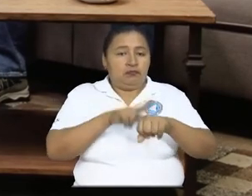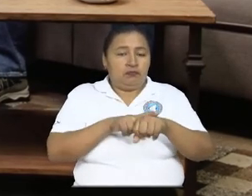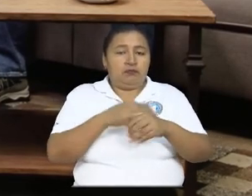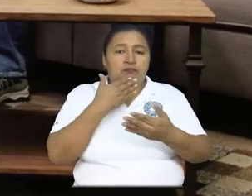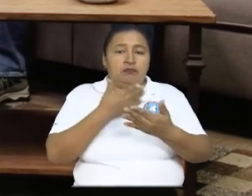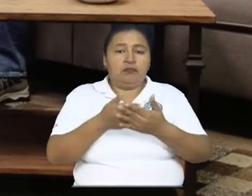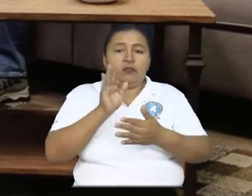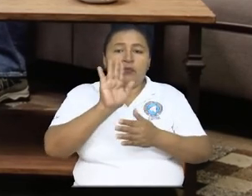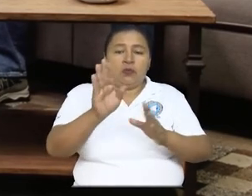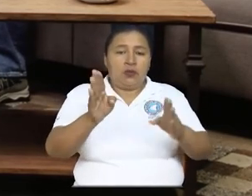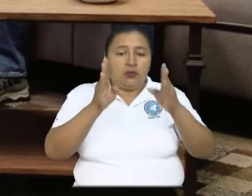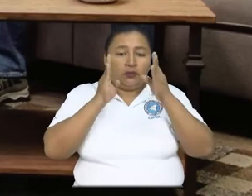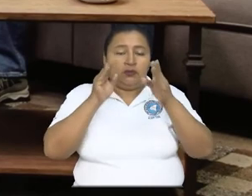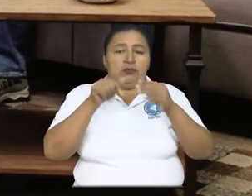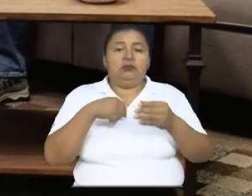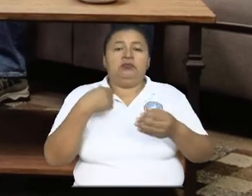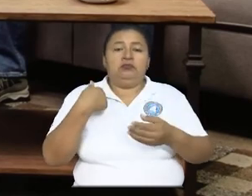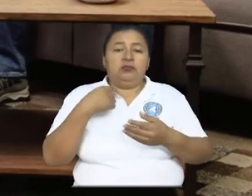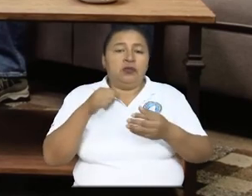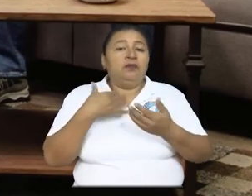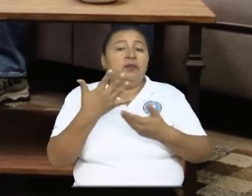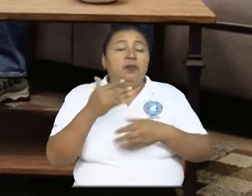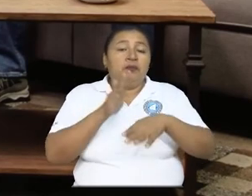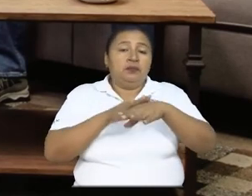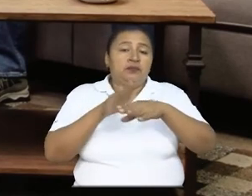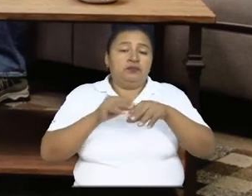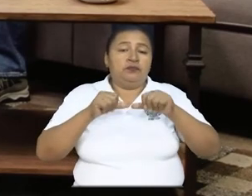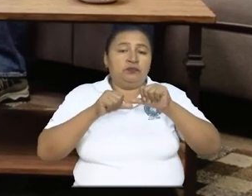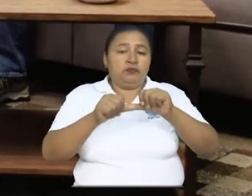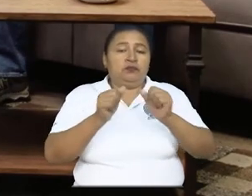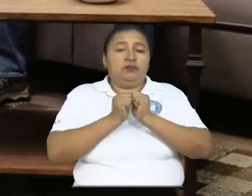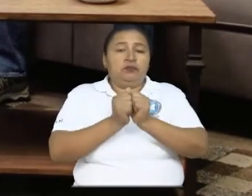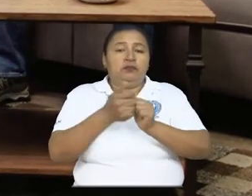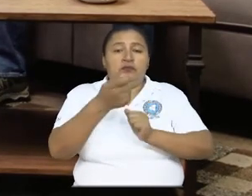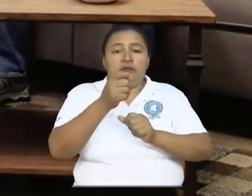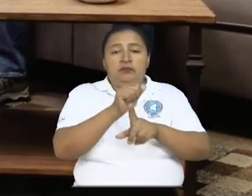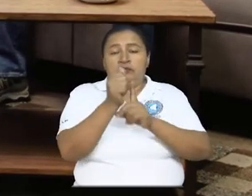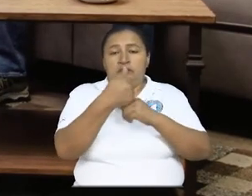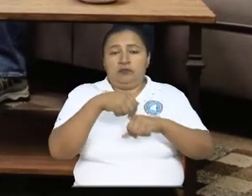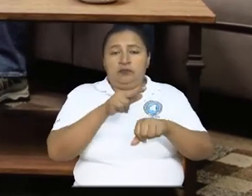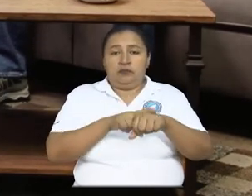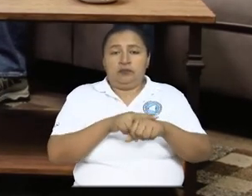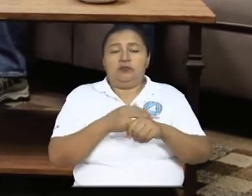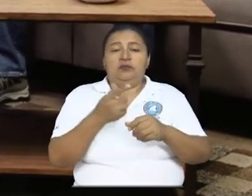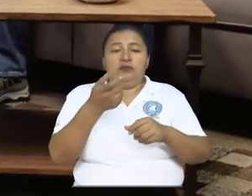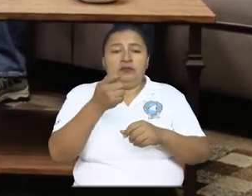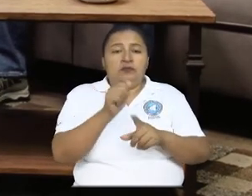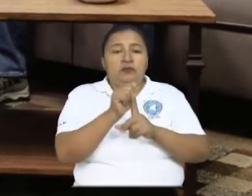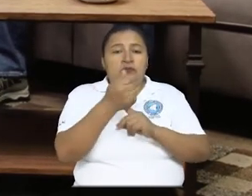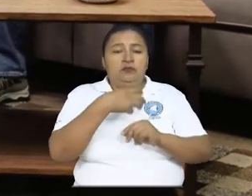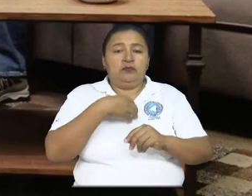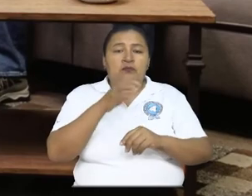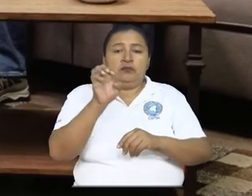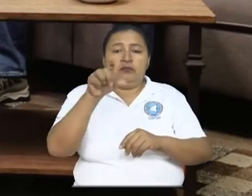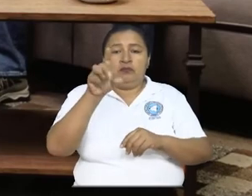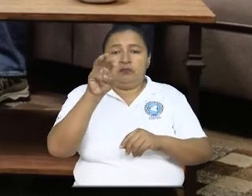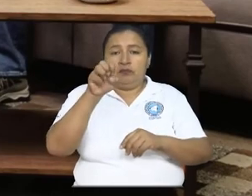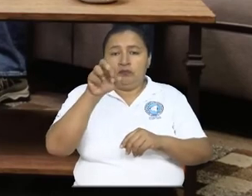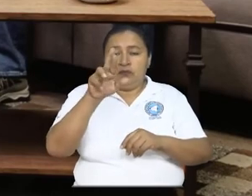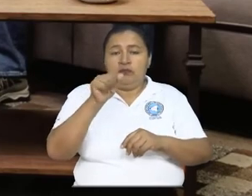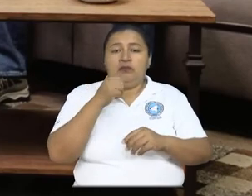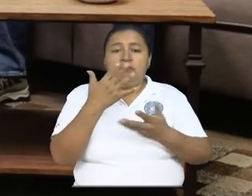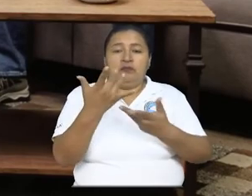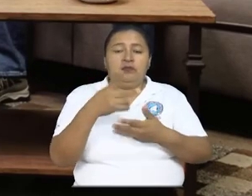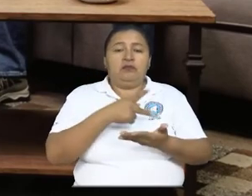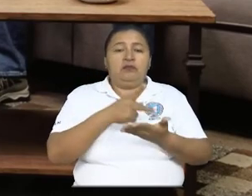su fiel sintonía le invitamos a que se quede en compañía del canal parlamentario el canal de la asamblea nacional estuvo desde el ver marcia y